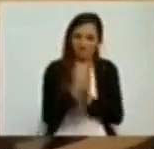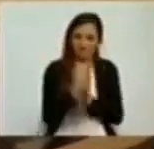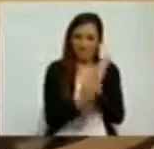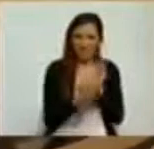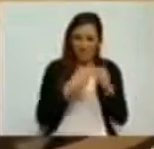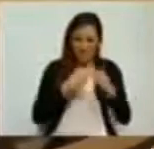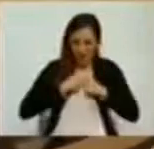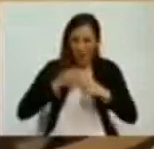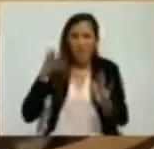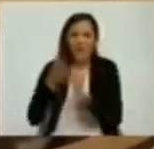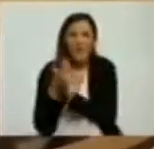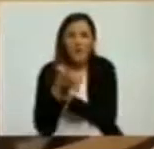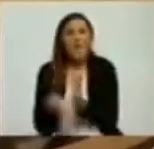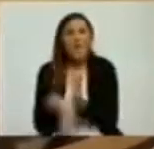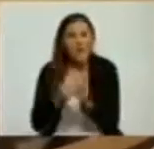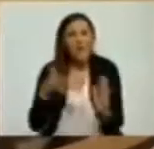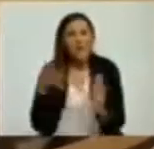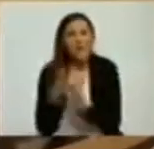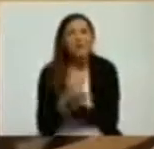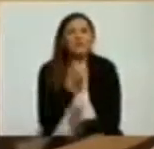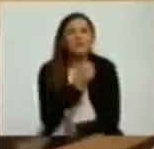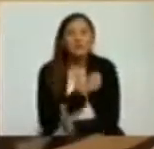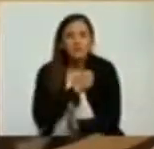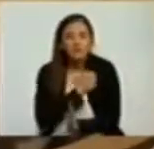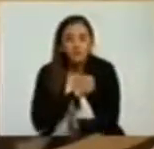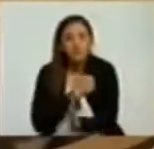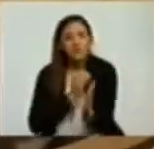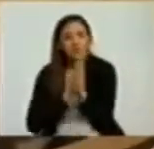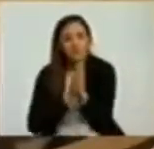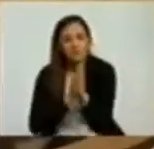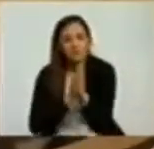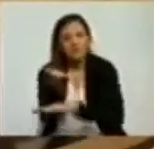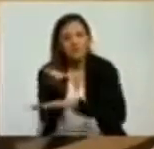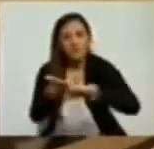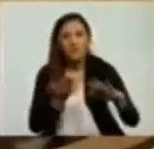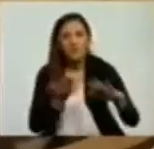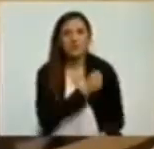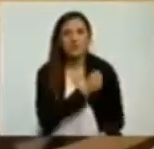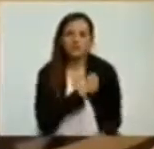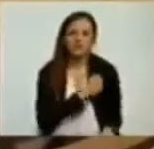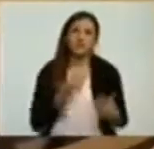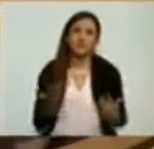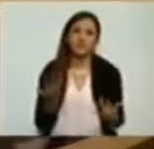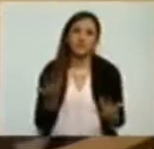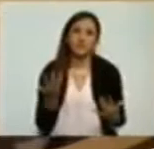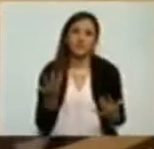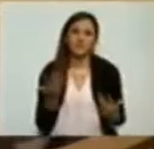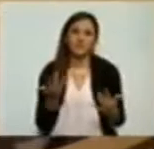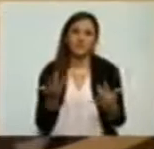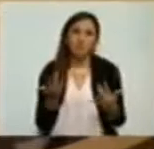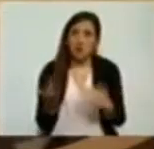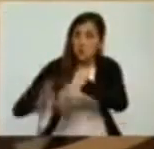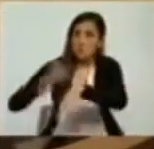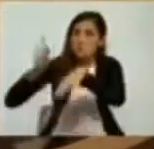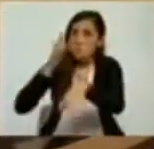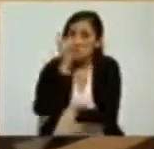ponencia. Reitero la petición y además animo a quienes